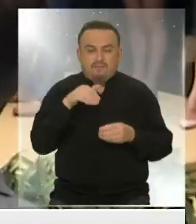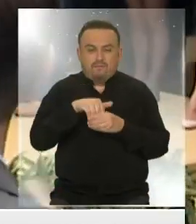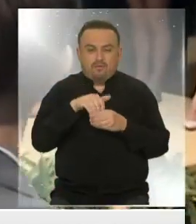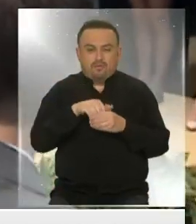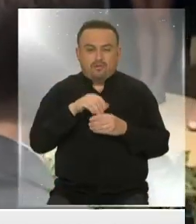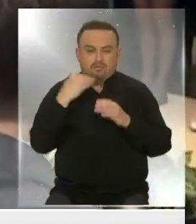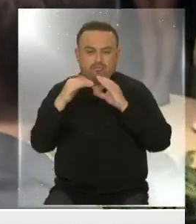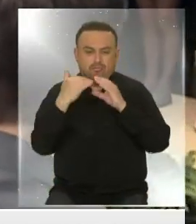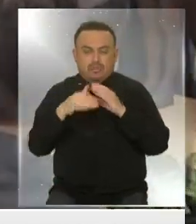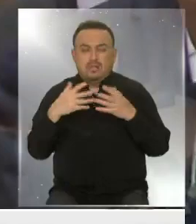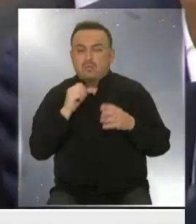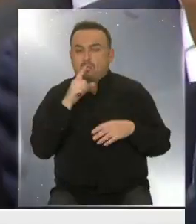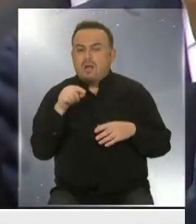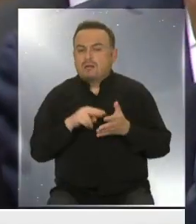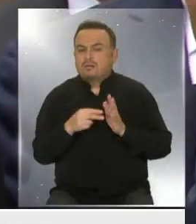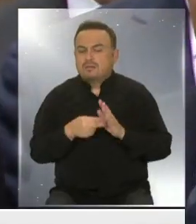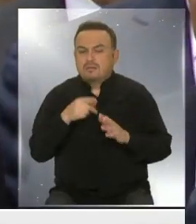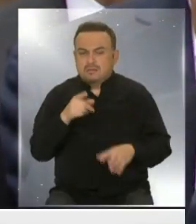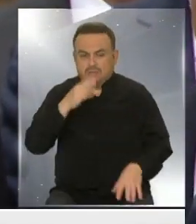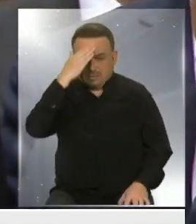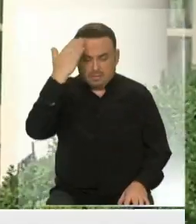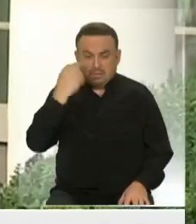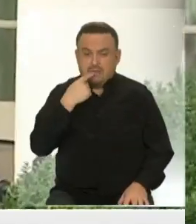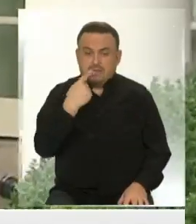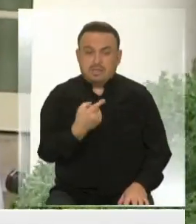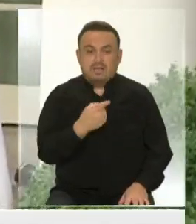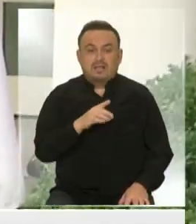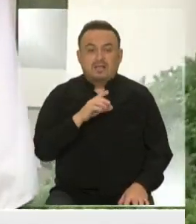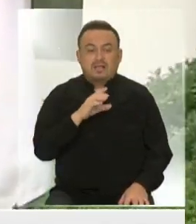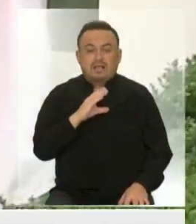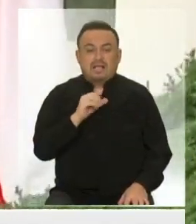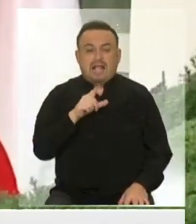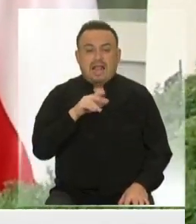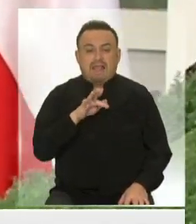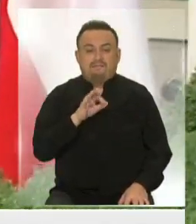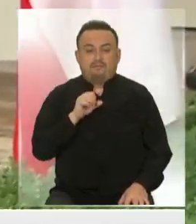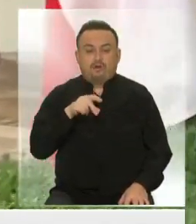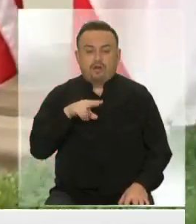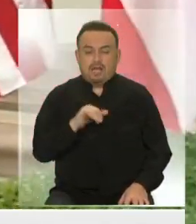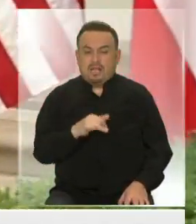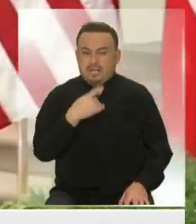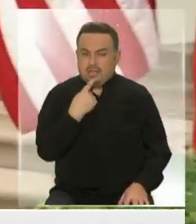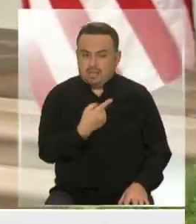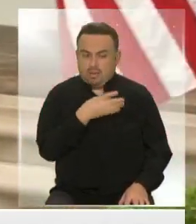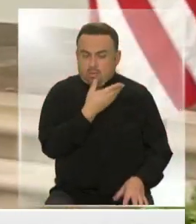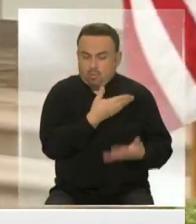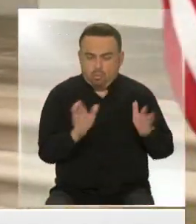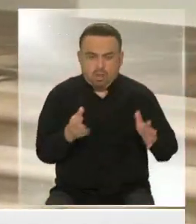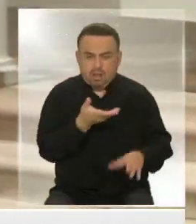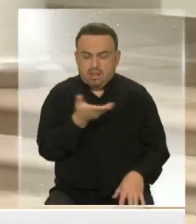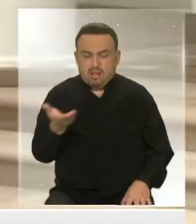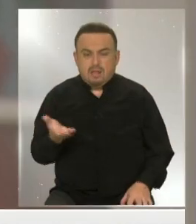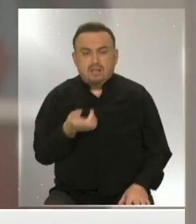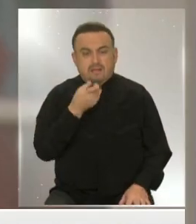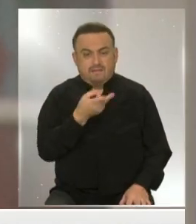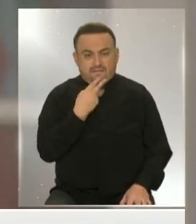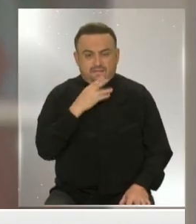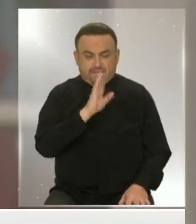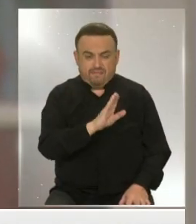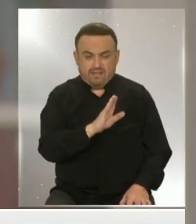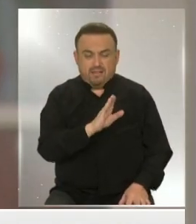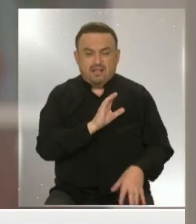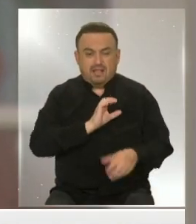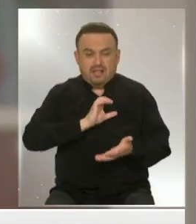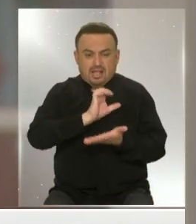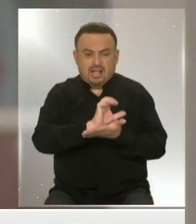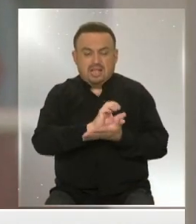correo cuál es la polémica lo que pasa que thuram se refería a california afirmando sin fundamento que a cualquiera que viva en ese estado